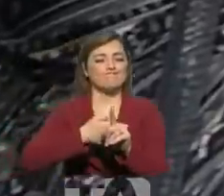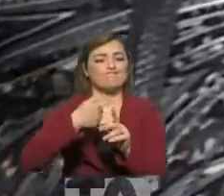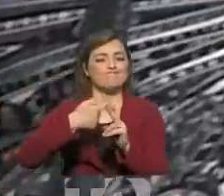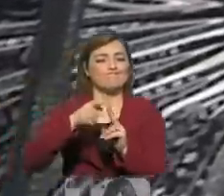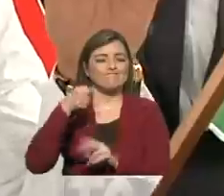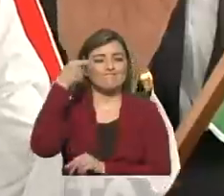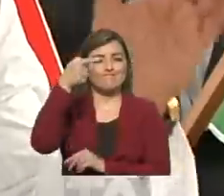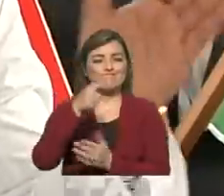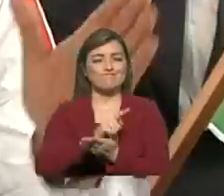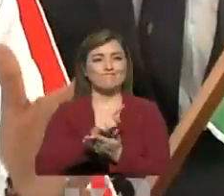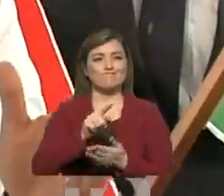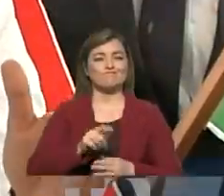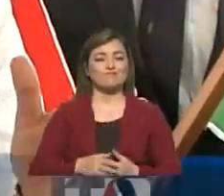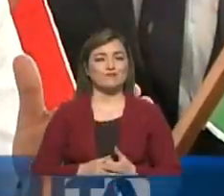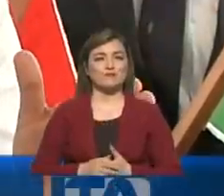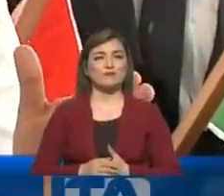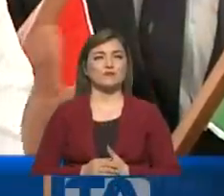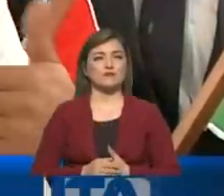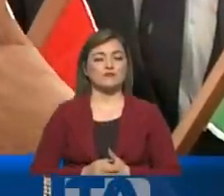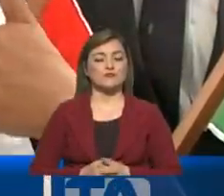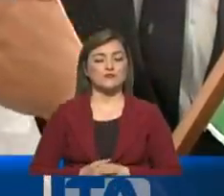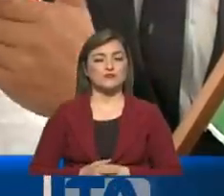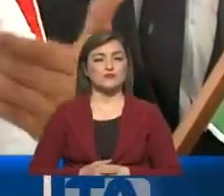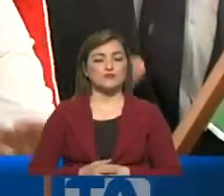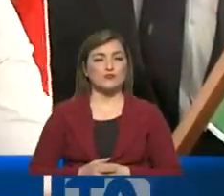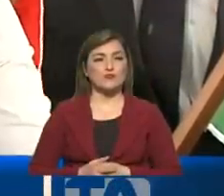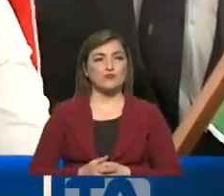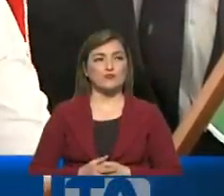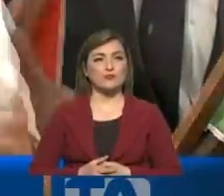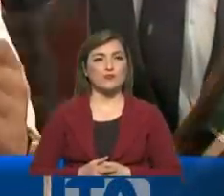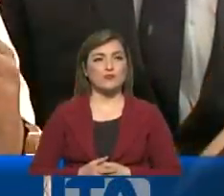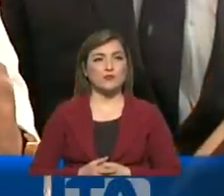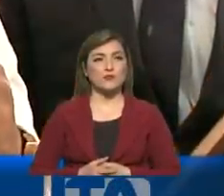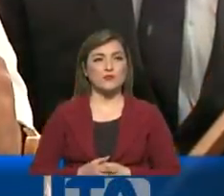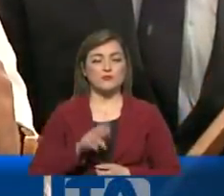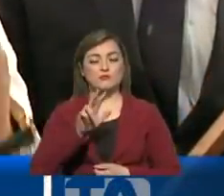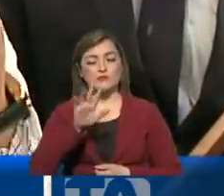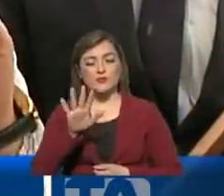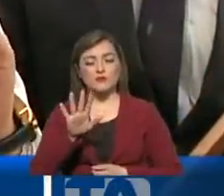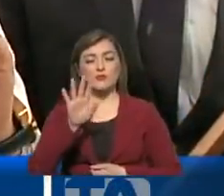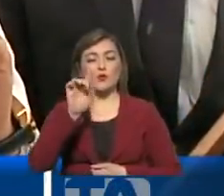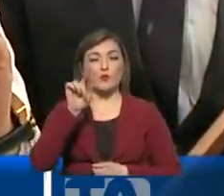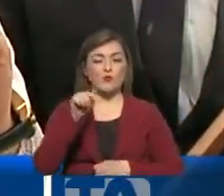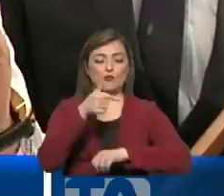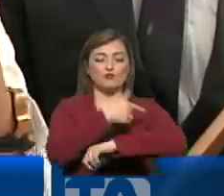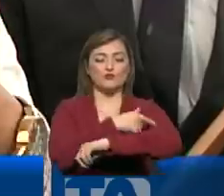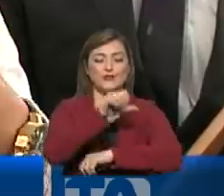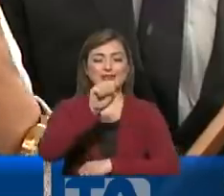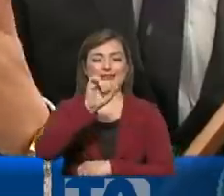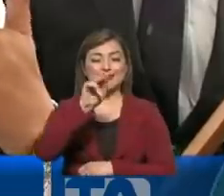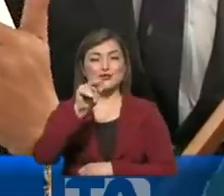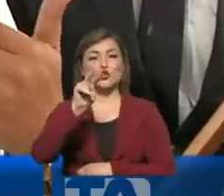inicios del próximo. 3 y 4 teníamos programado 500.000 dosis de Sinovac.